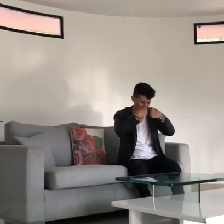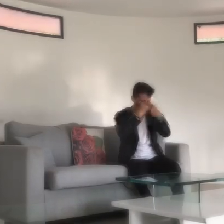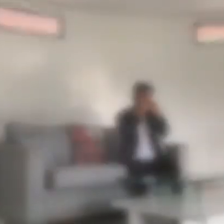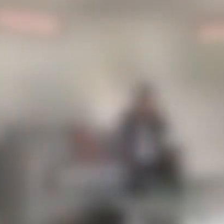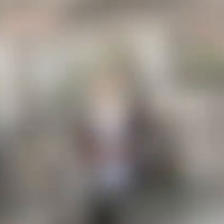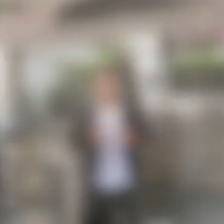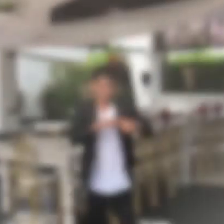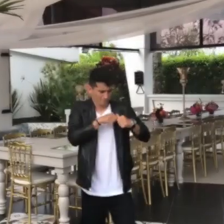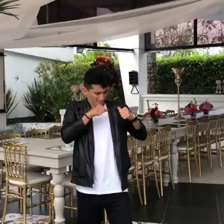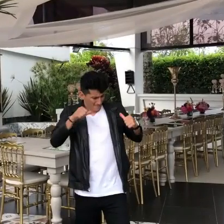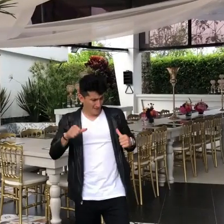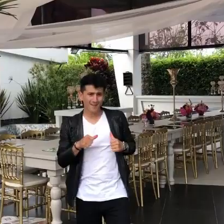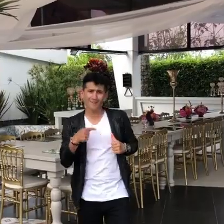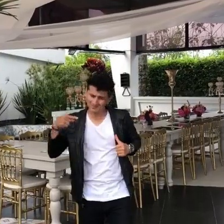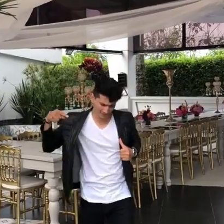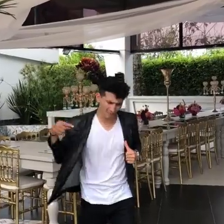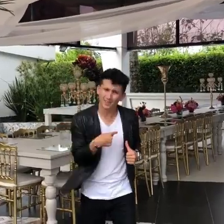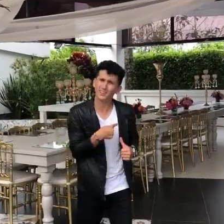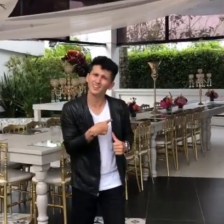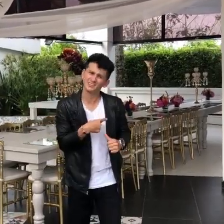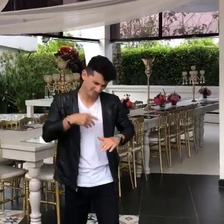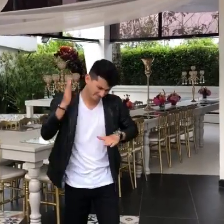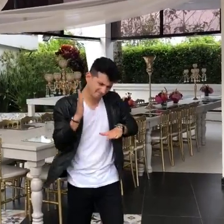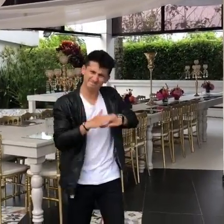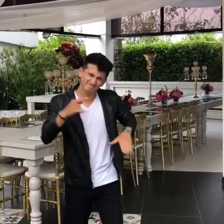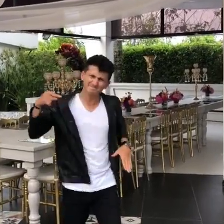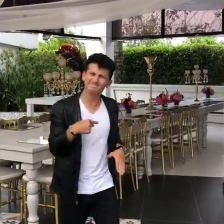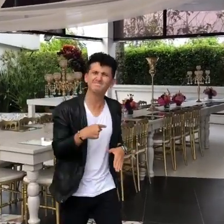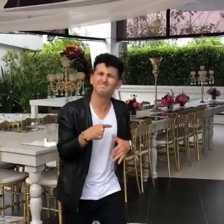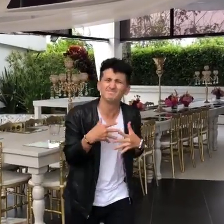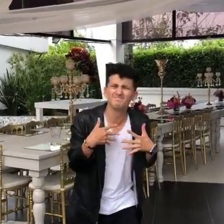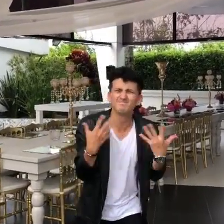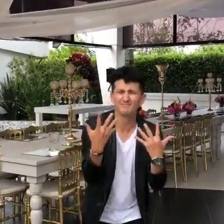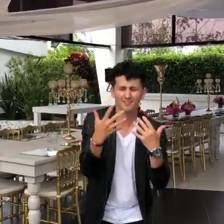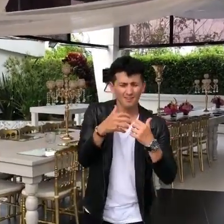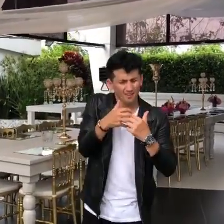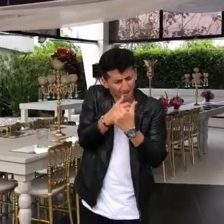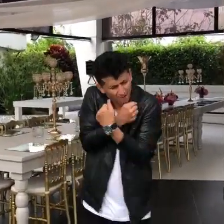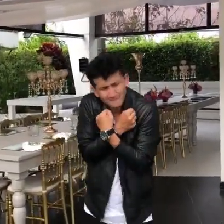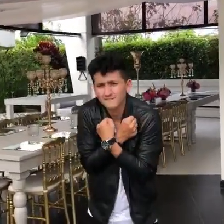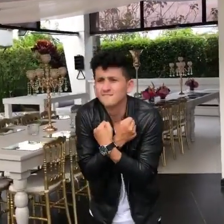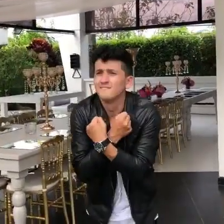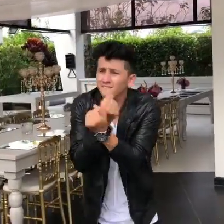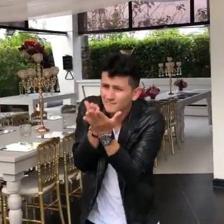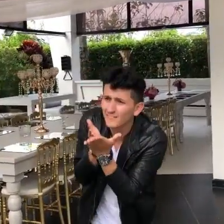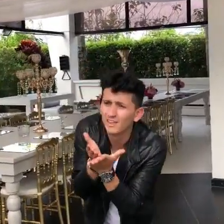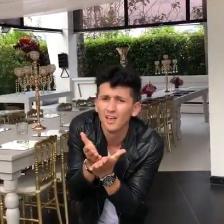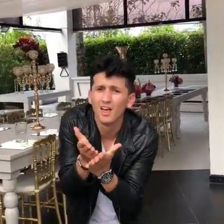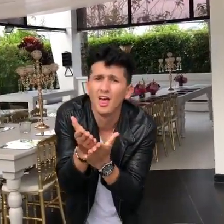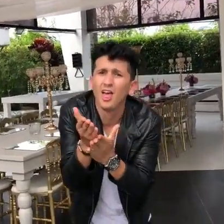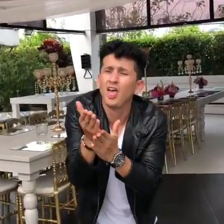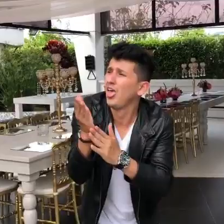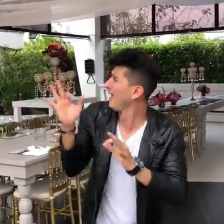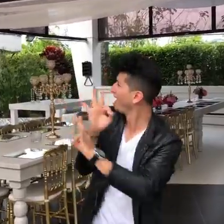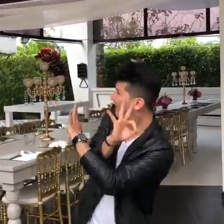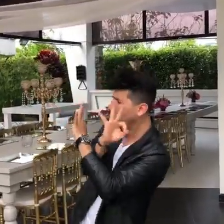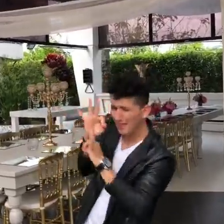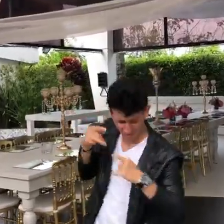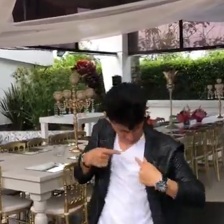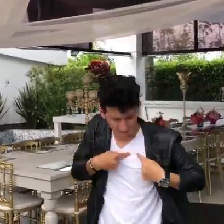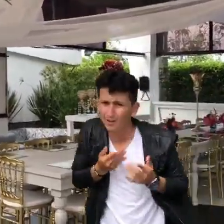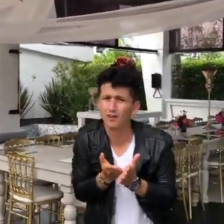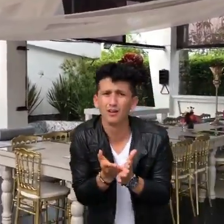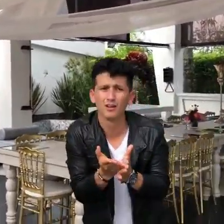el corazón es que no puede parar de amar por este